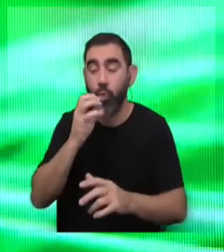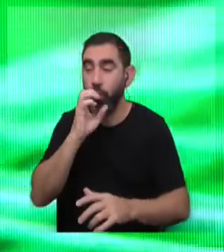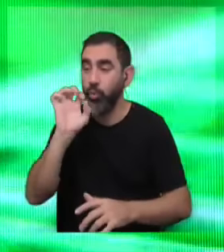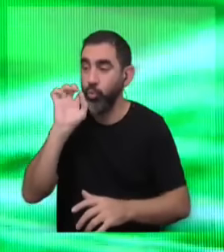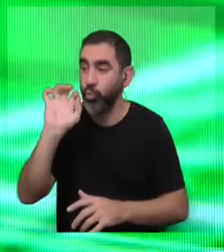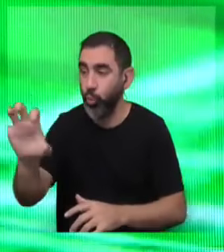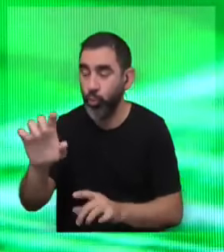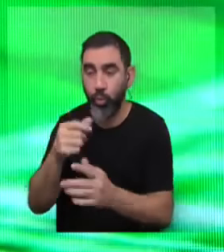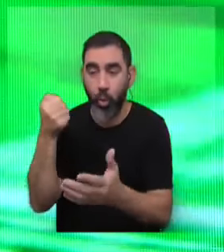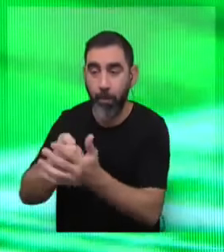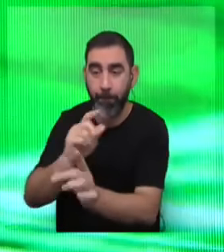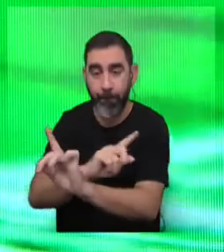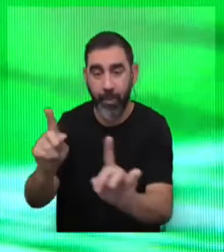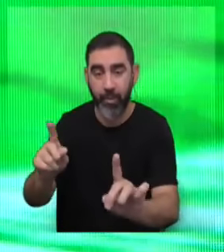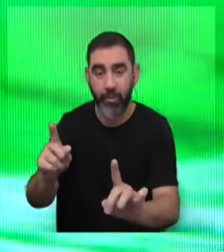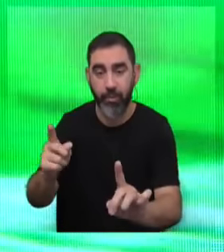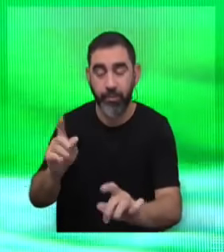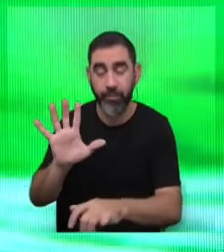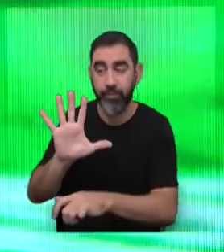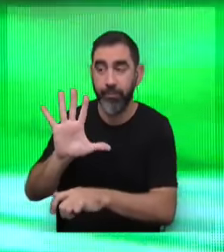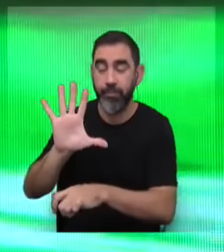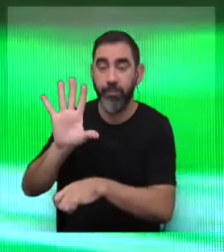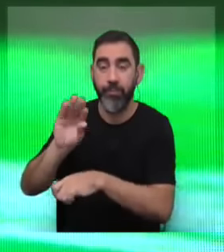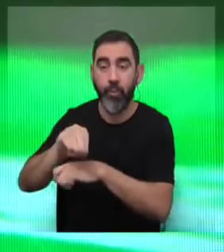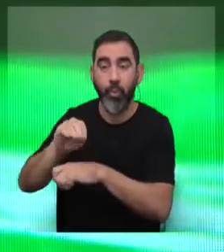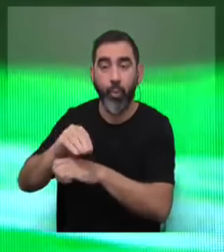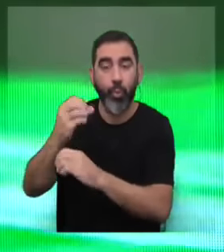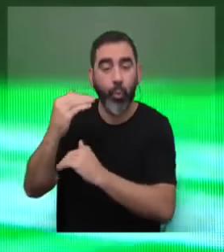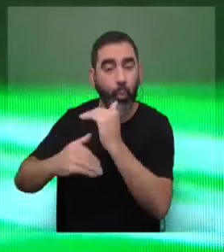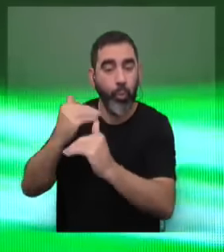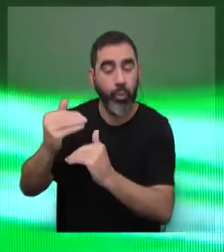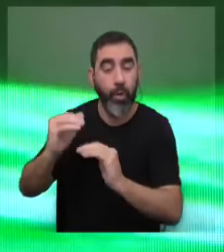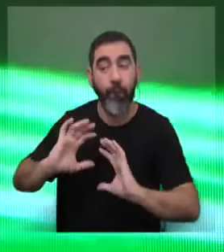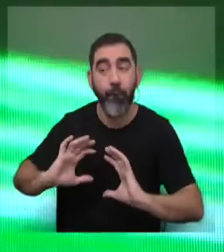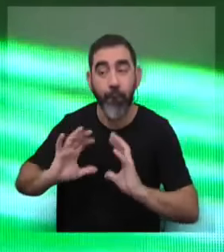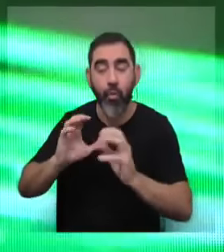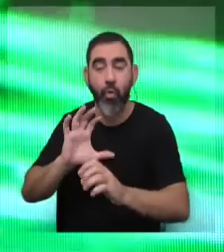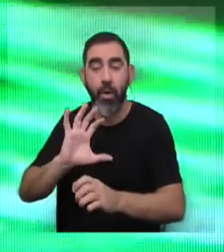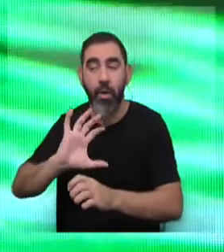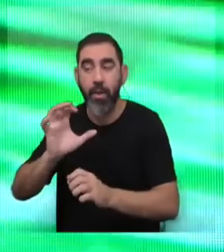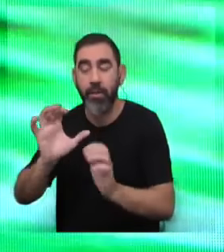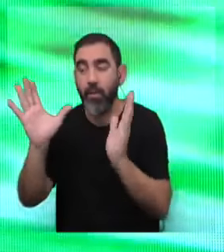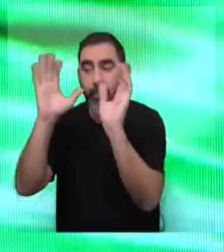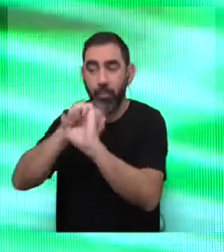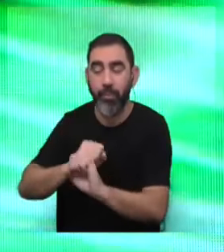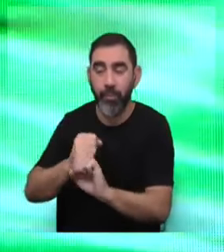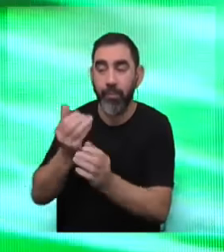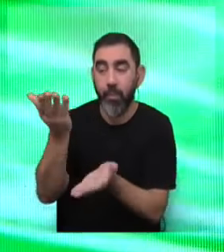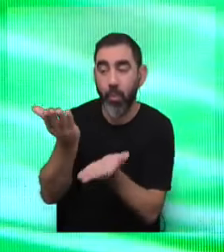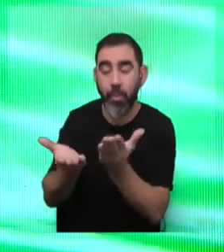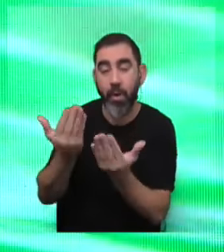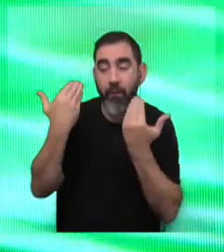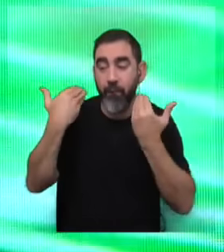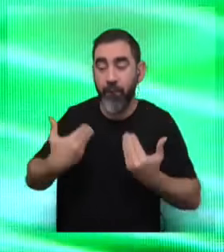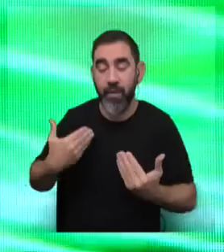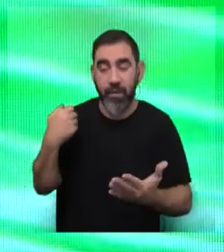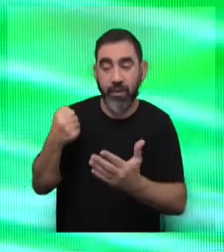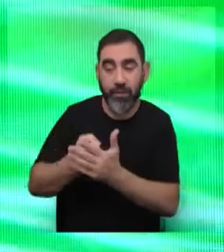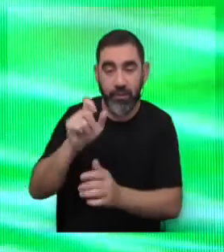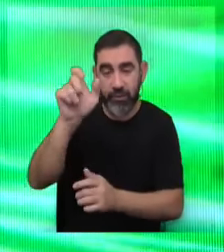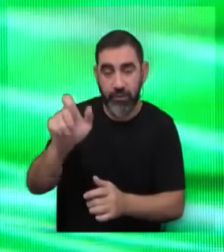lugar de pegarle creó la cultura decía Freud entonces la violencia simbólica no puede equipararse con la violencia física contra las